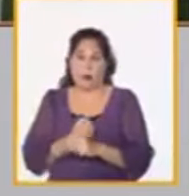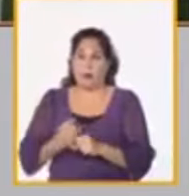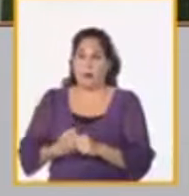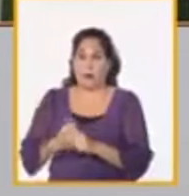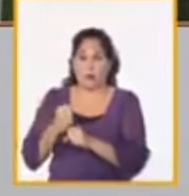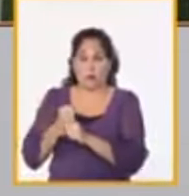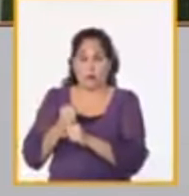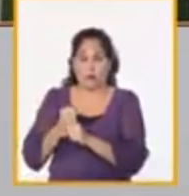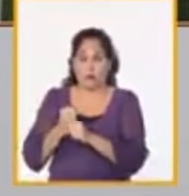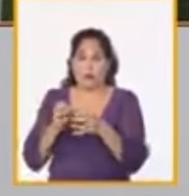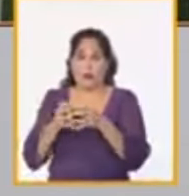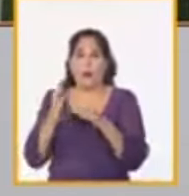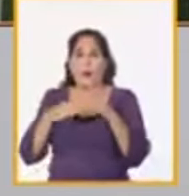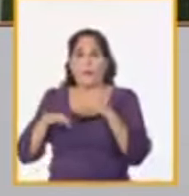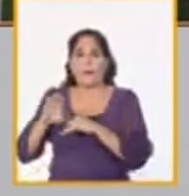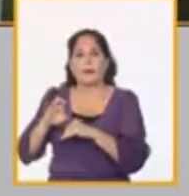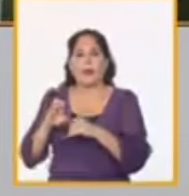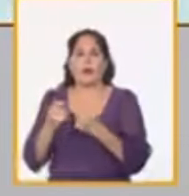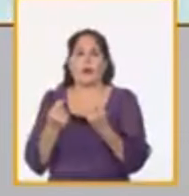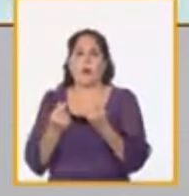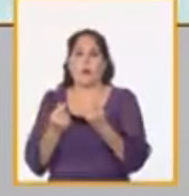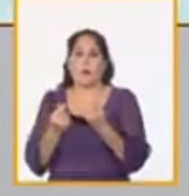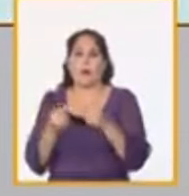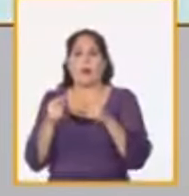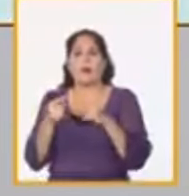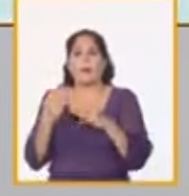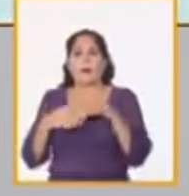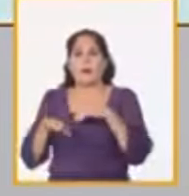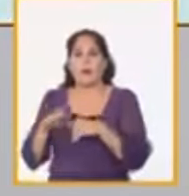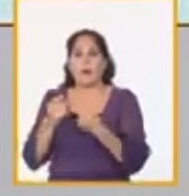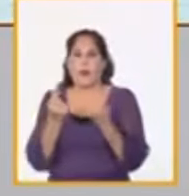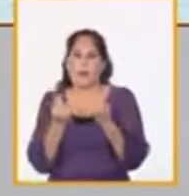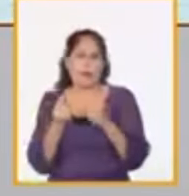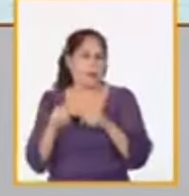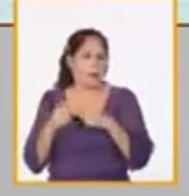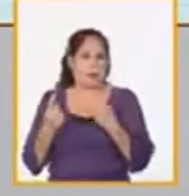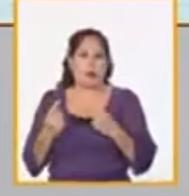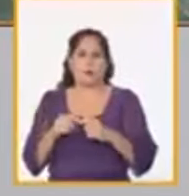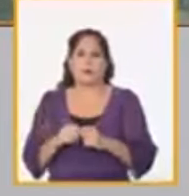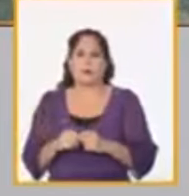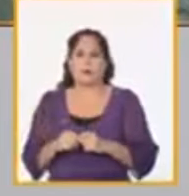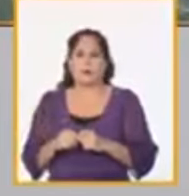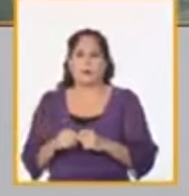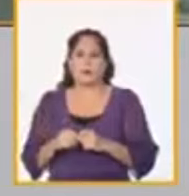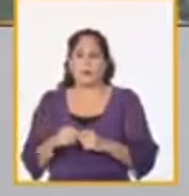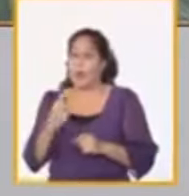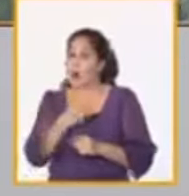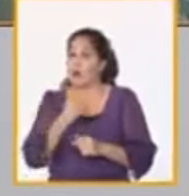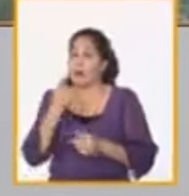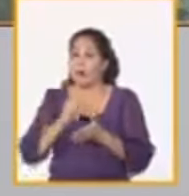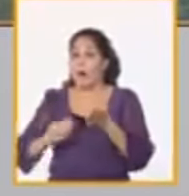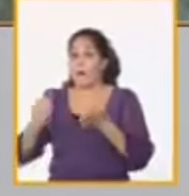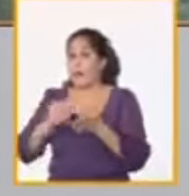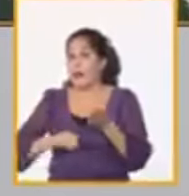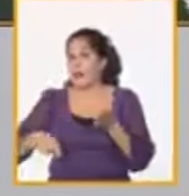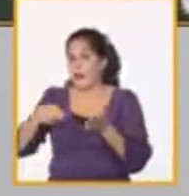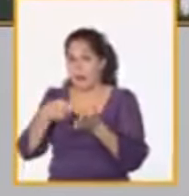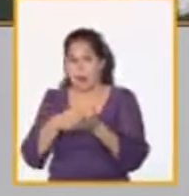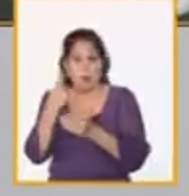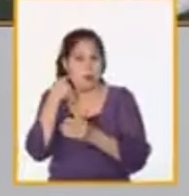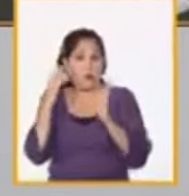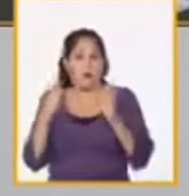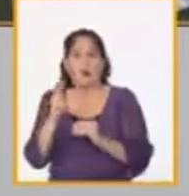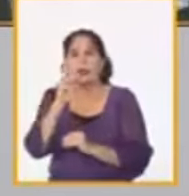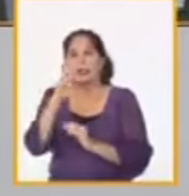país, del Ministerio de la Economía y del Ministerio de Finanzas, y voy a explicar por qué. Nosotros, el plan de inversiones del año es de